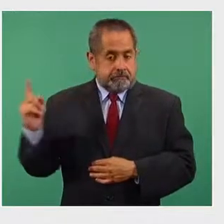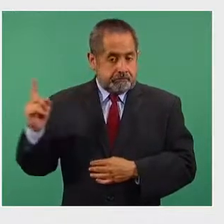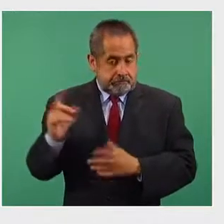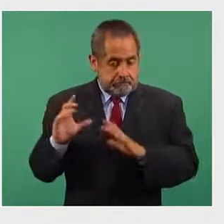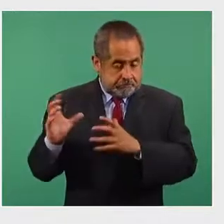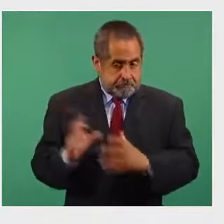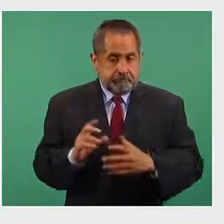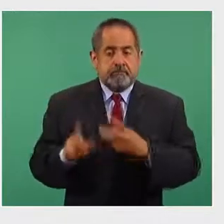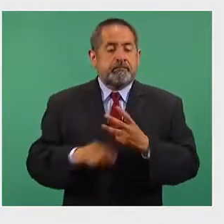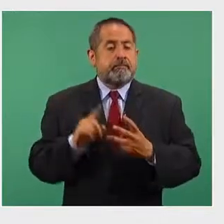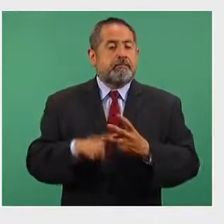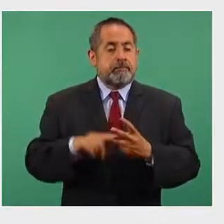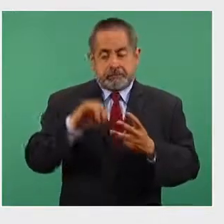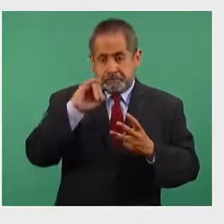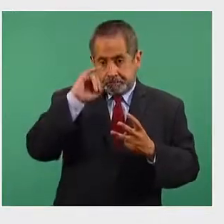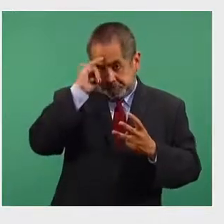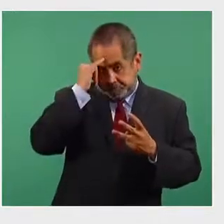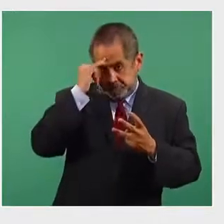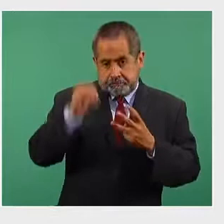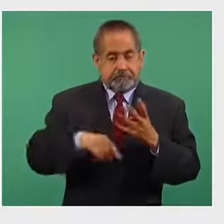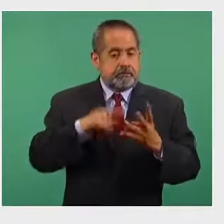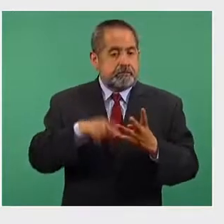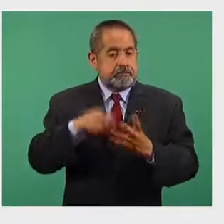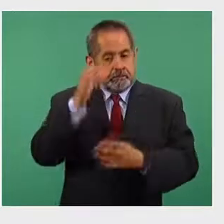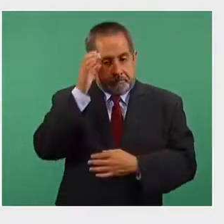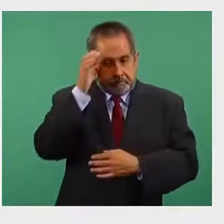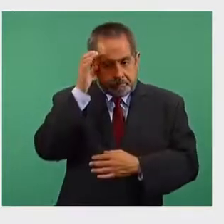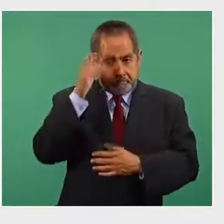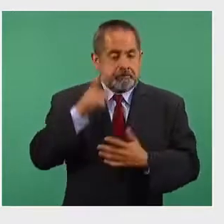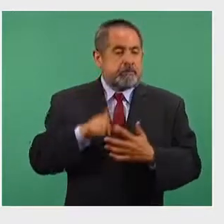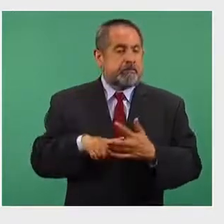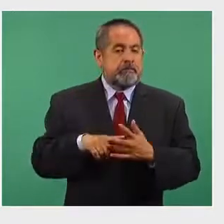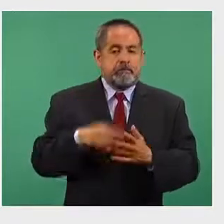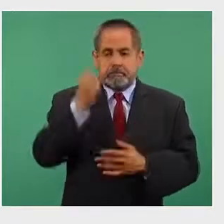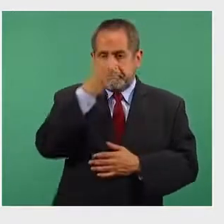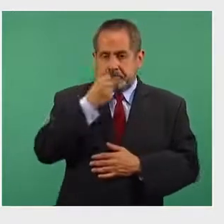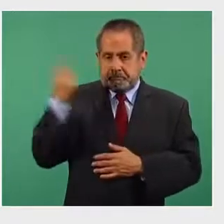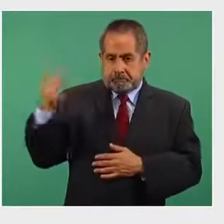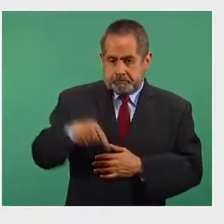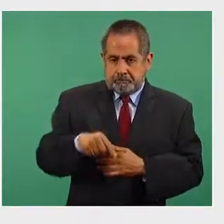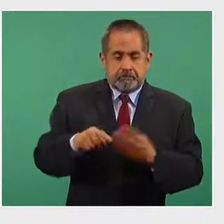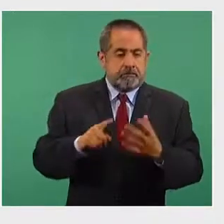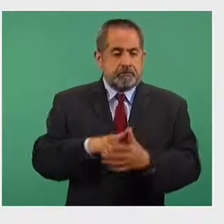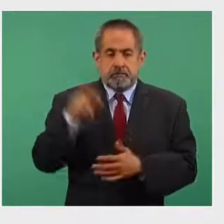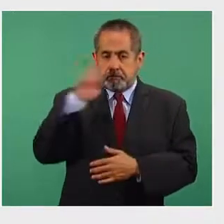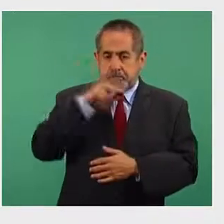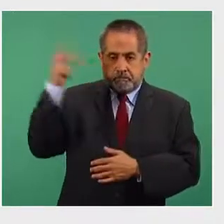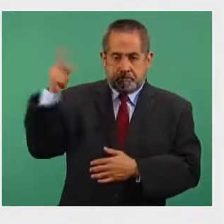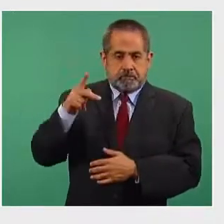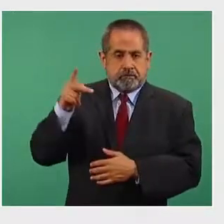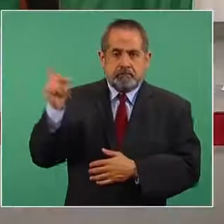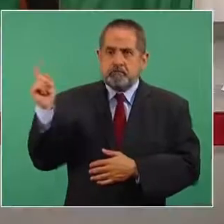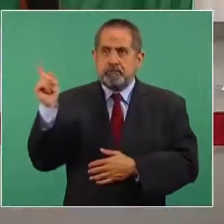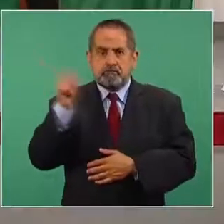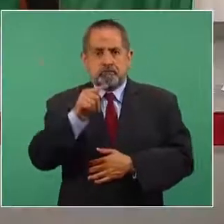esto viene de la India, esto viene de China vía Hong Kong, esto viene de Moscú vía Londres.